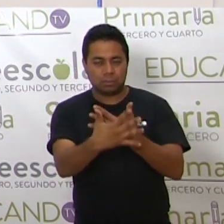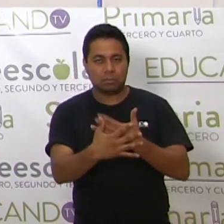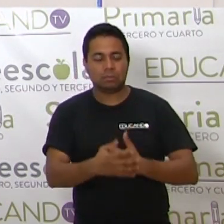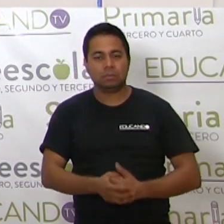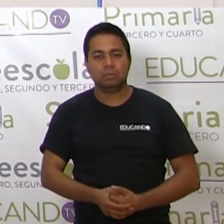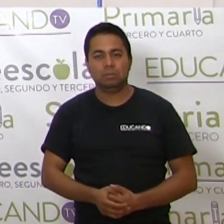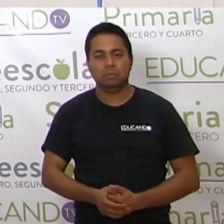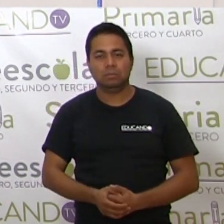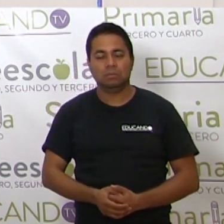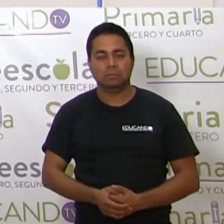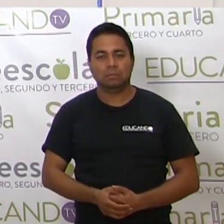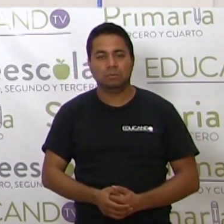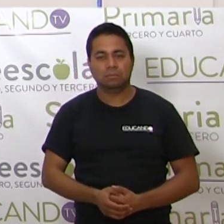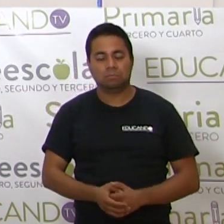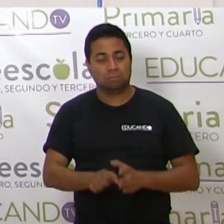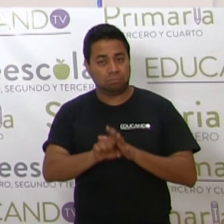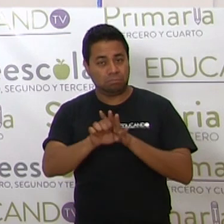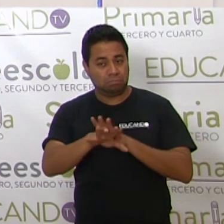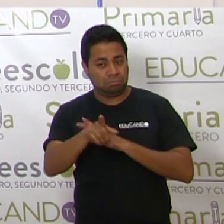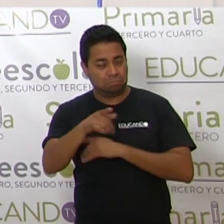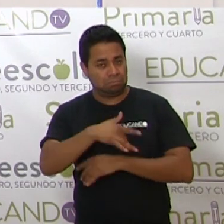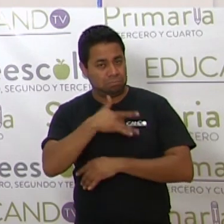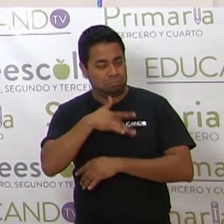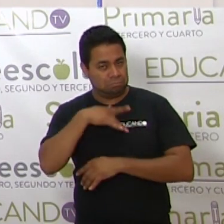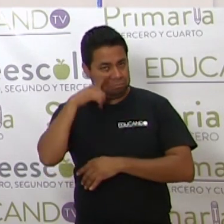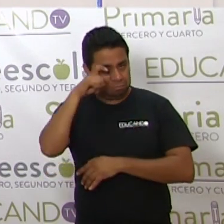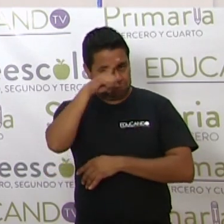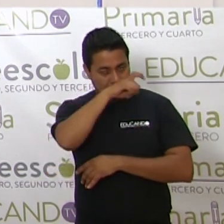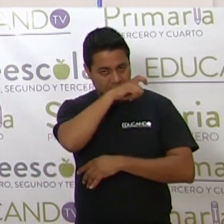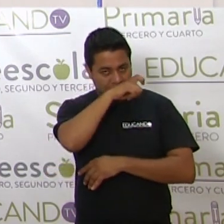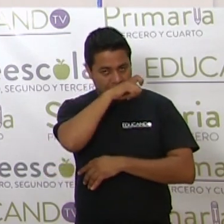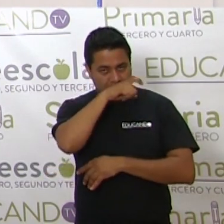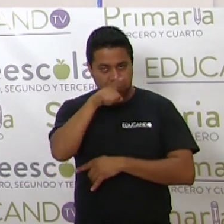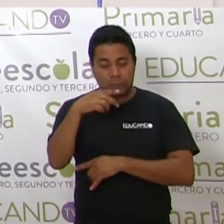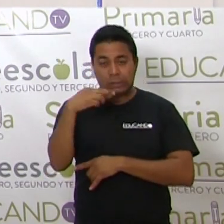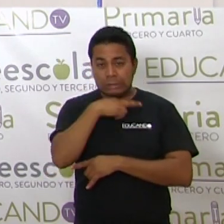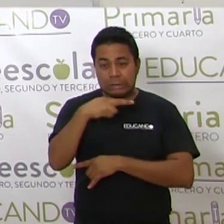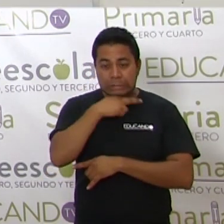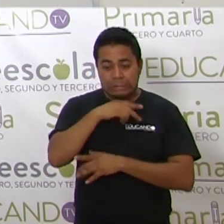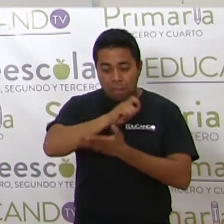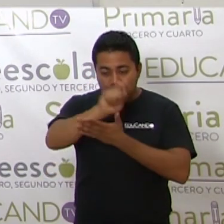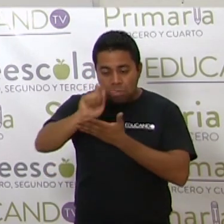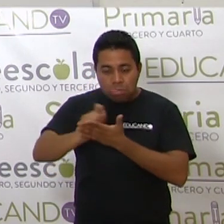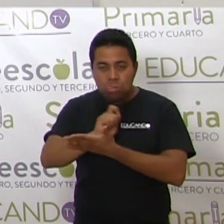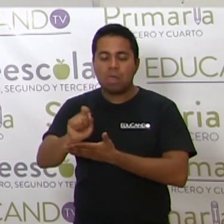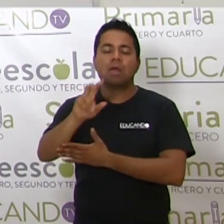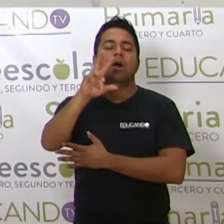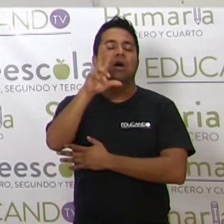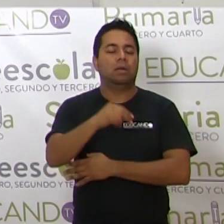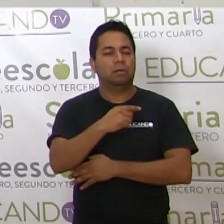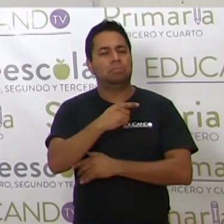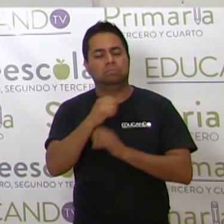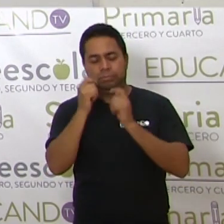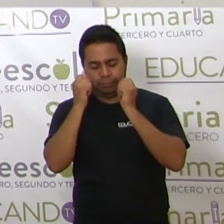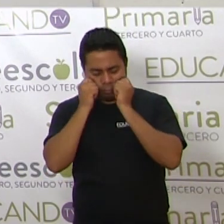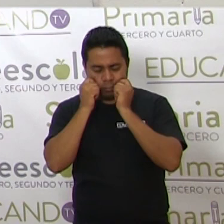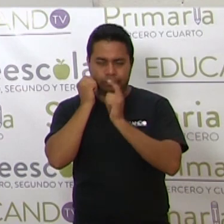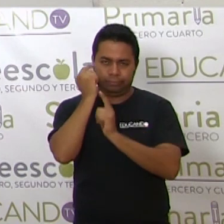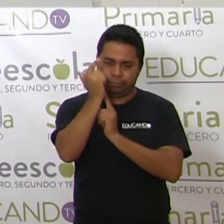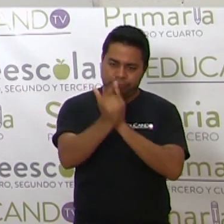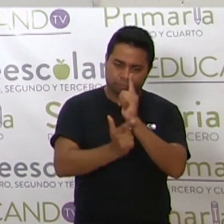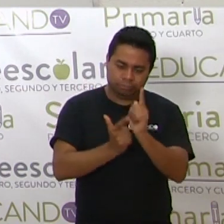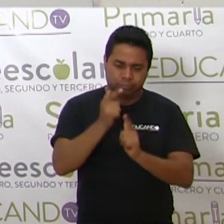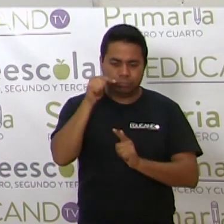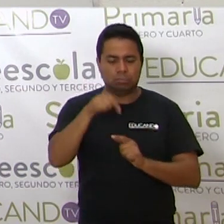si te cuesta trabajo no necesitas hacerlo rápido puedes decirlo haciendo despacio acuérdate que